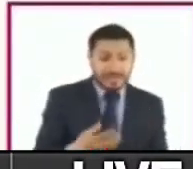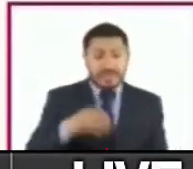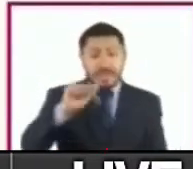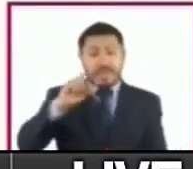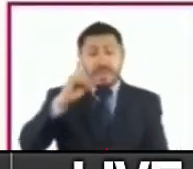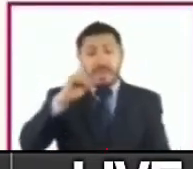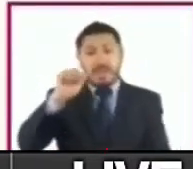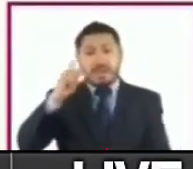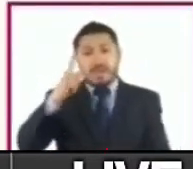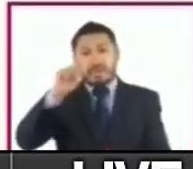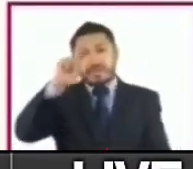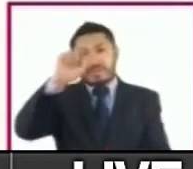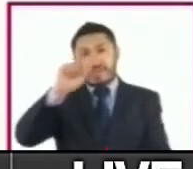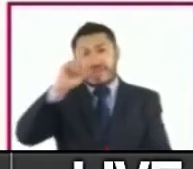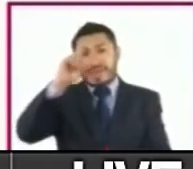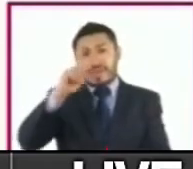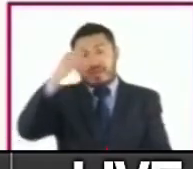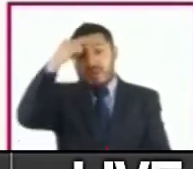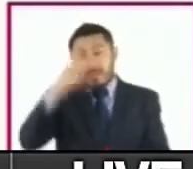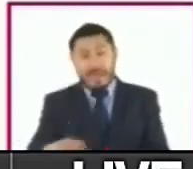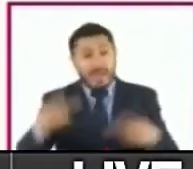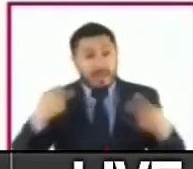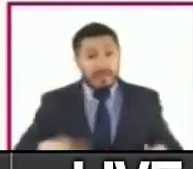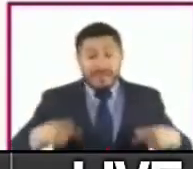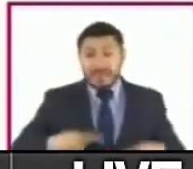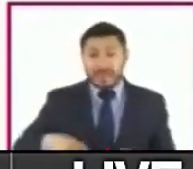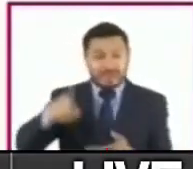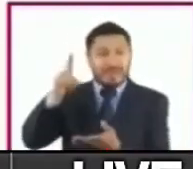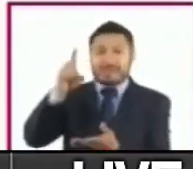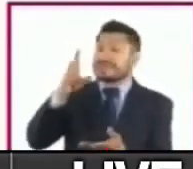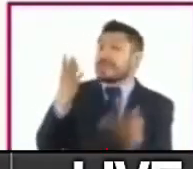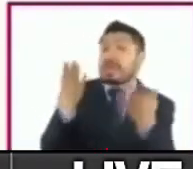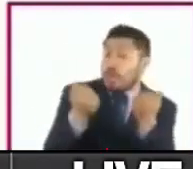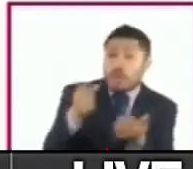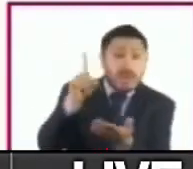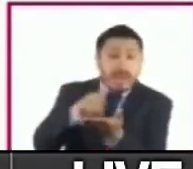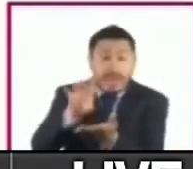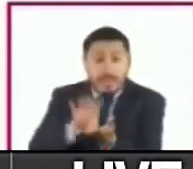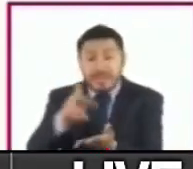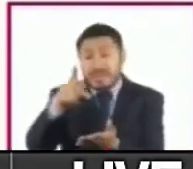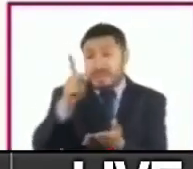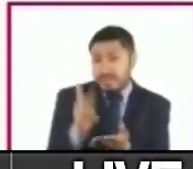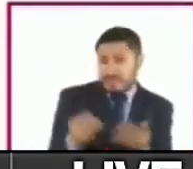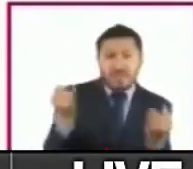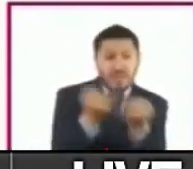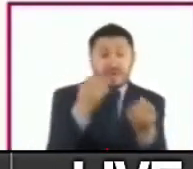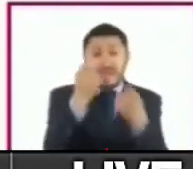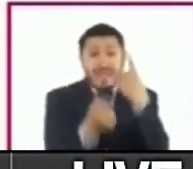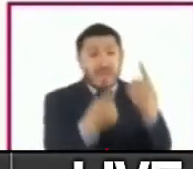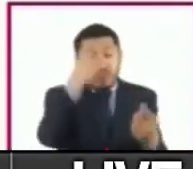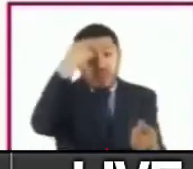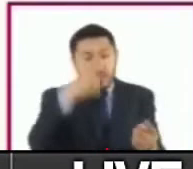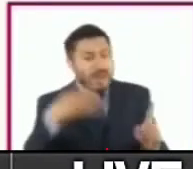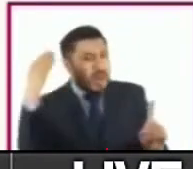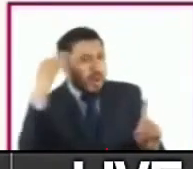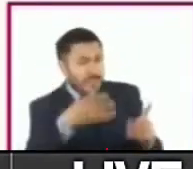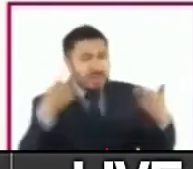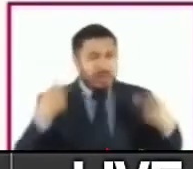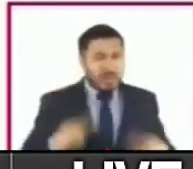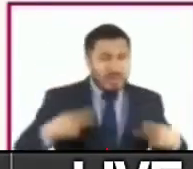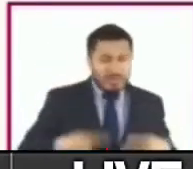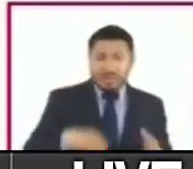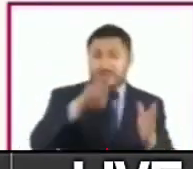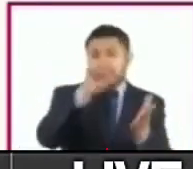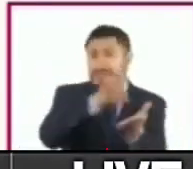es decir, para personas sin discapacidad. Pero también hay algunos deportes creados específicamente para personas con alguna